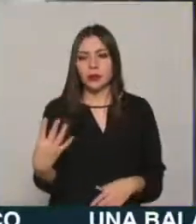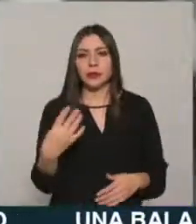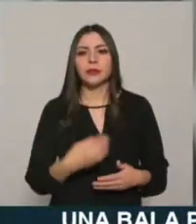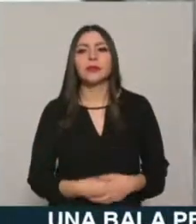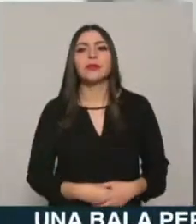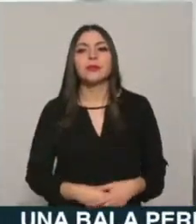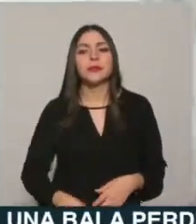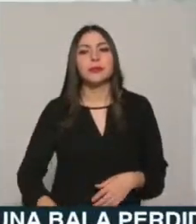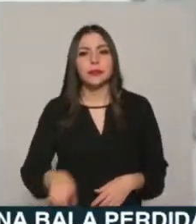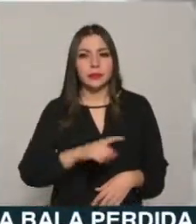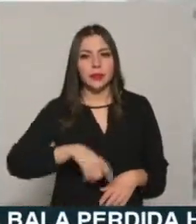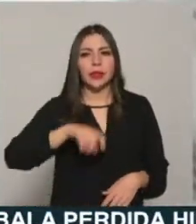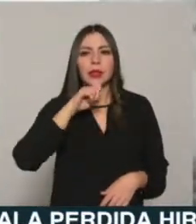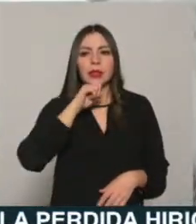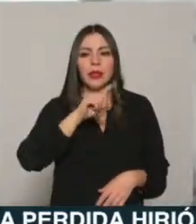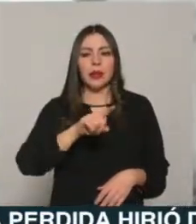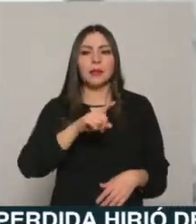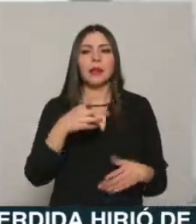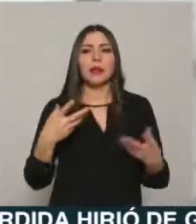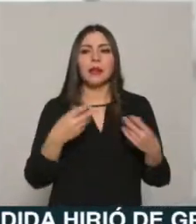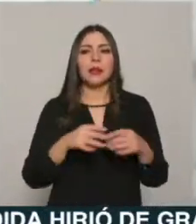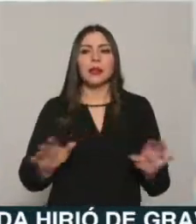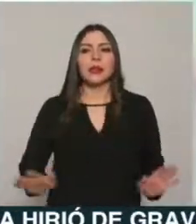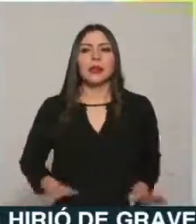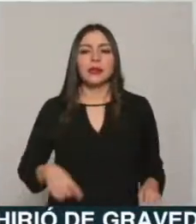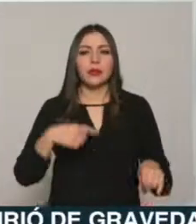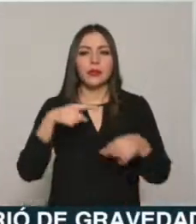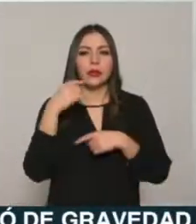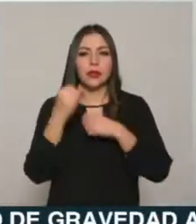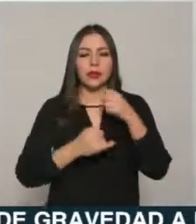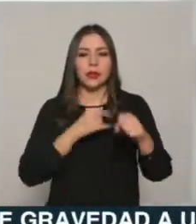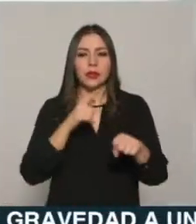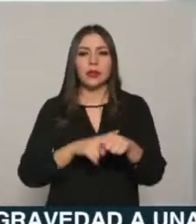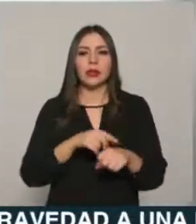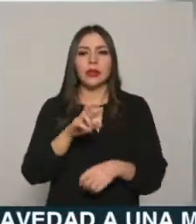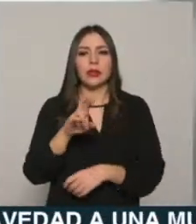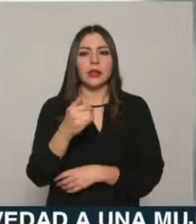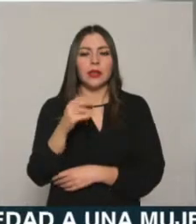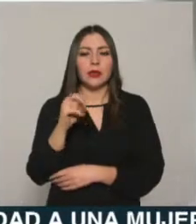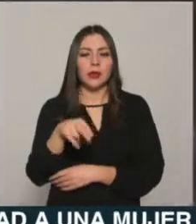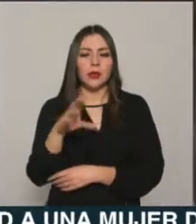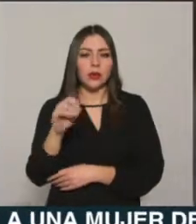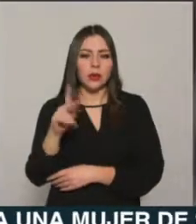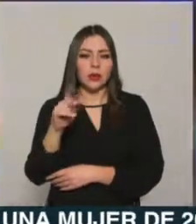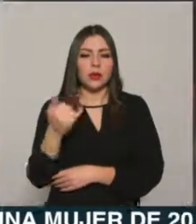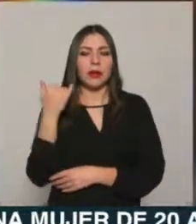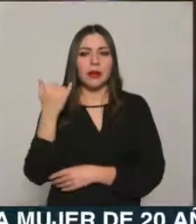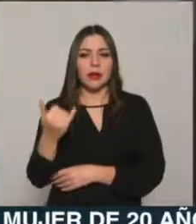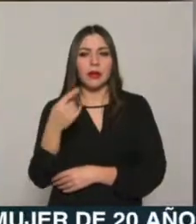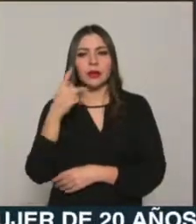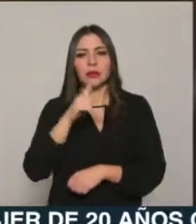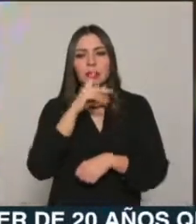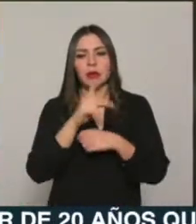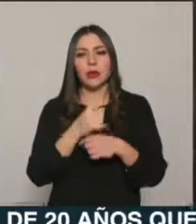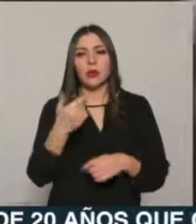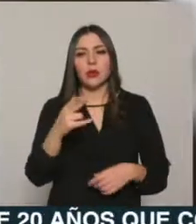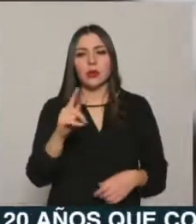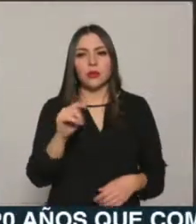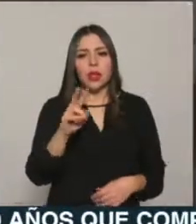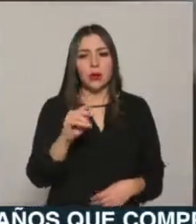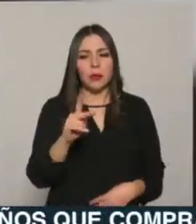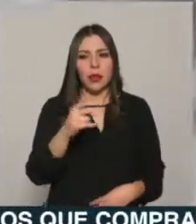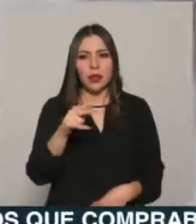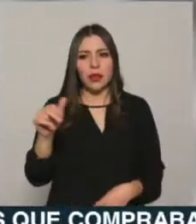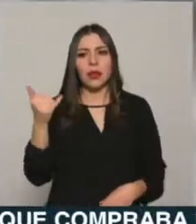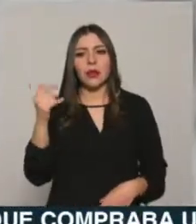También serán investidos en la categoría de Cano Fútbol Internacional Raymond Kopa, mientras que en el Nacional Gustavo Peña y Tomás